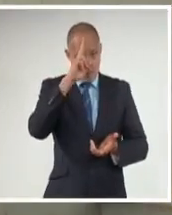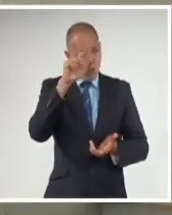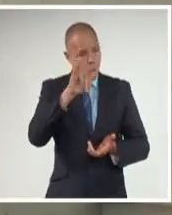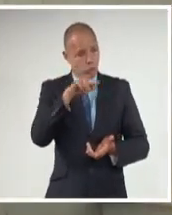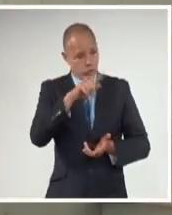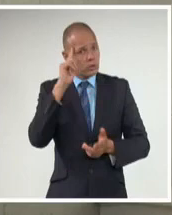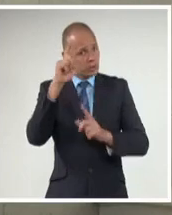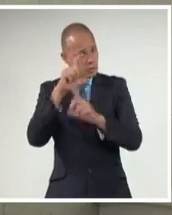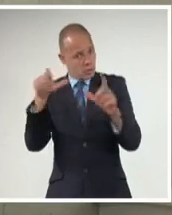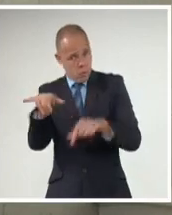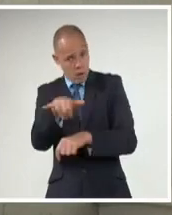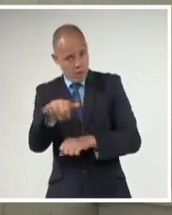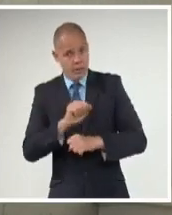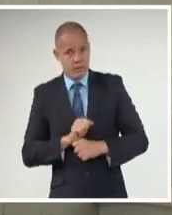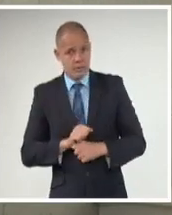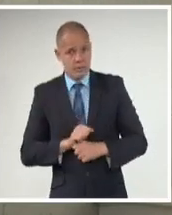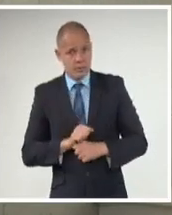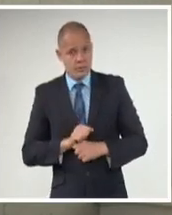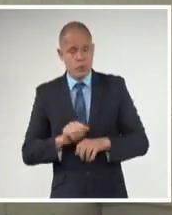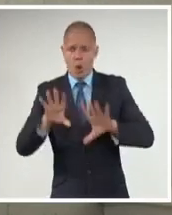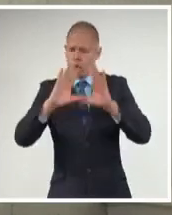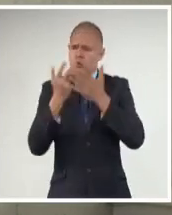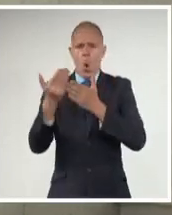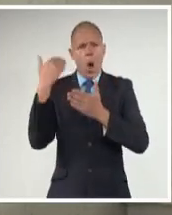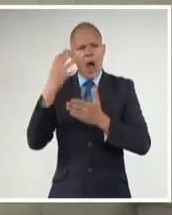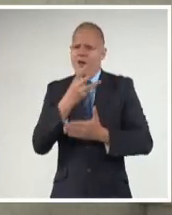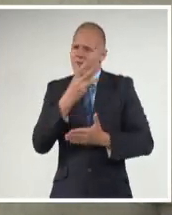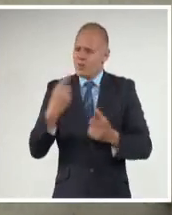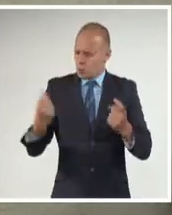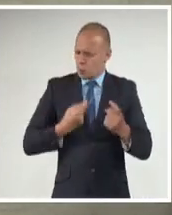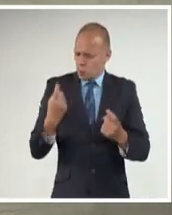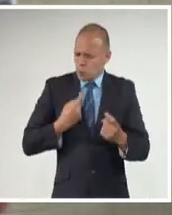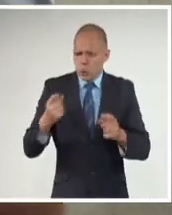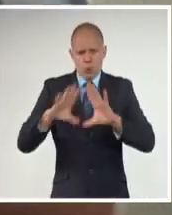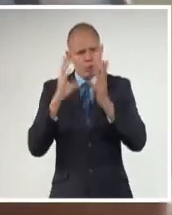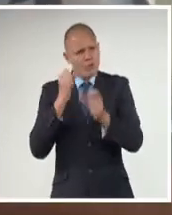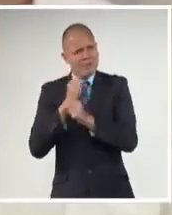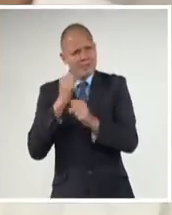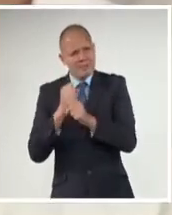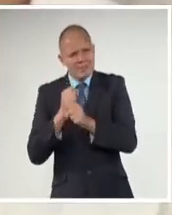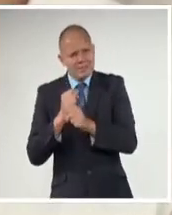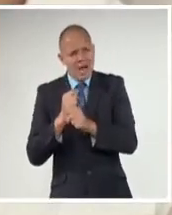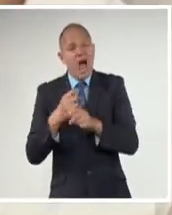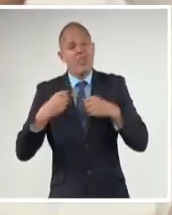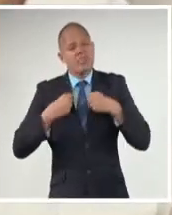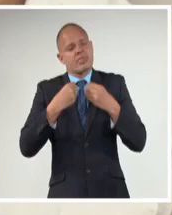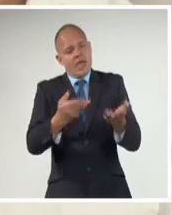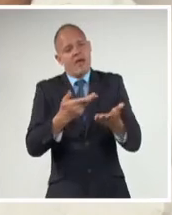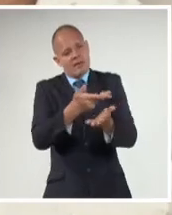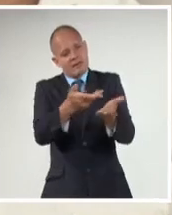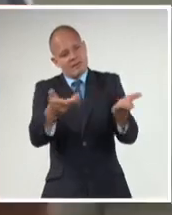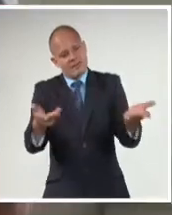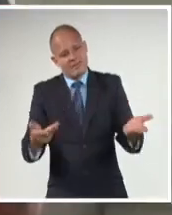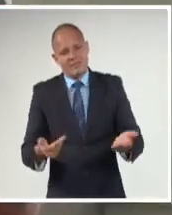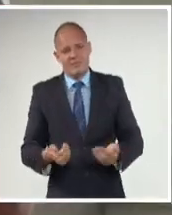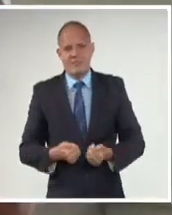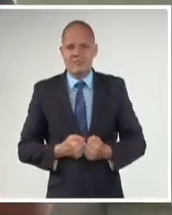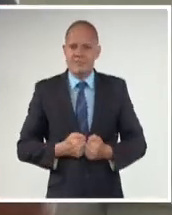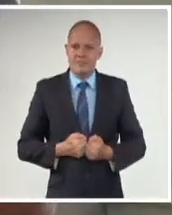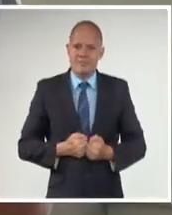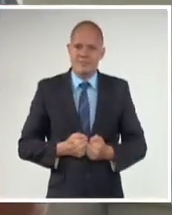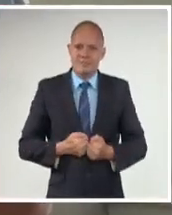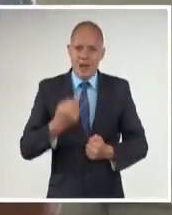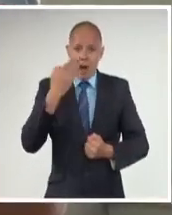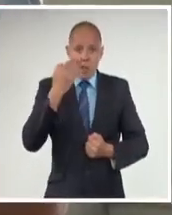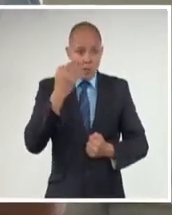legado de ese pensamiento visionario de Fidel. Y ustedes lo que hacen es reafirmar ese